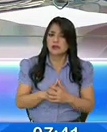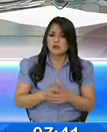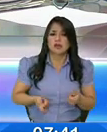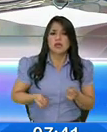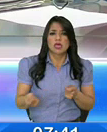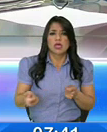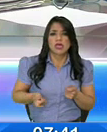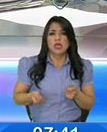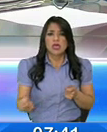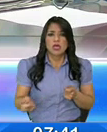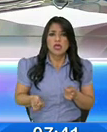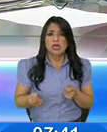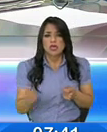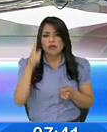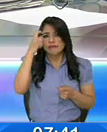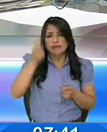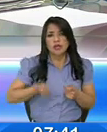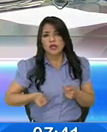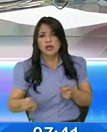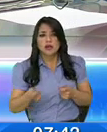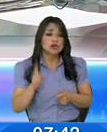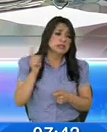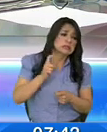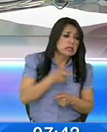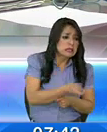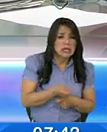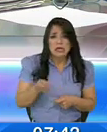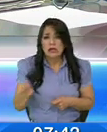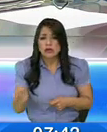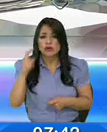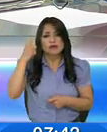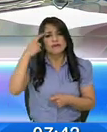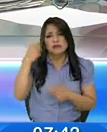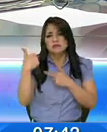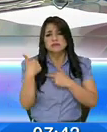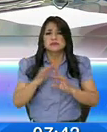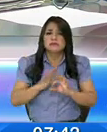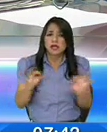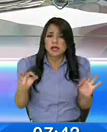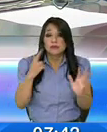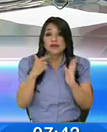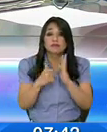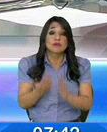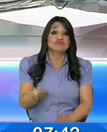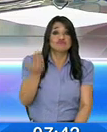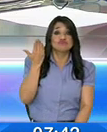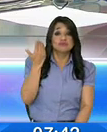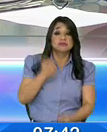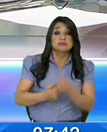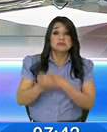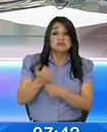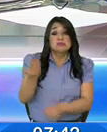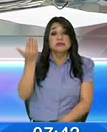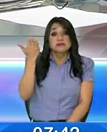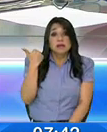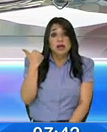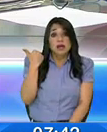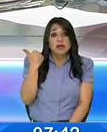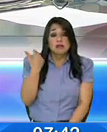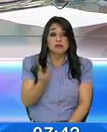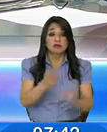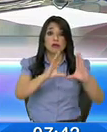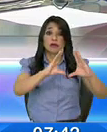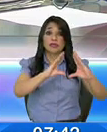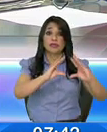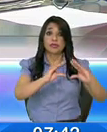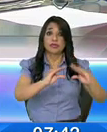caja chica de los gobiernos especialmente de aquellos gobiernos irresponsables como lo que sucedió en el año anterior que prácticamente liquidó la reserva